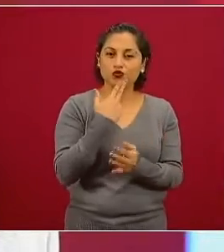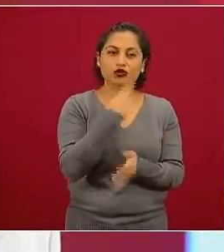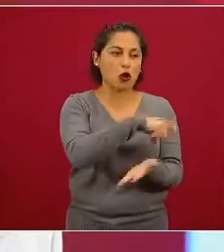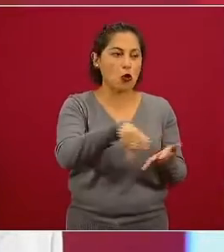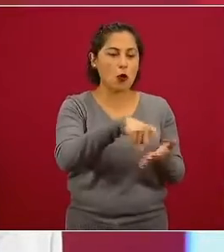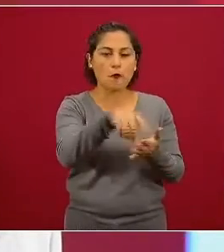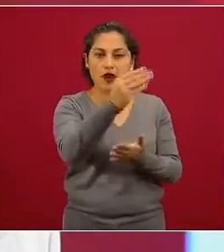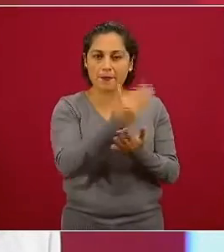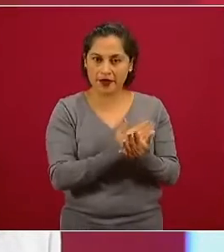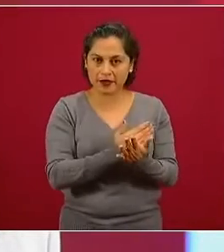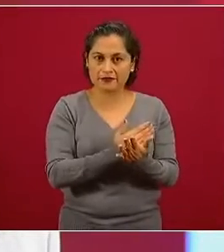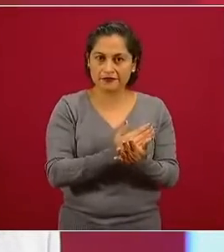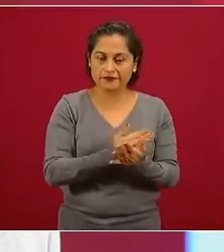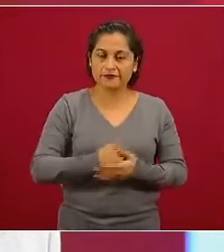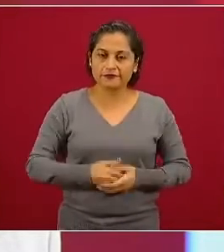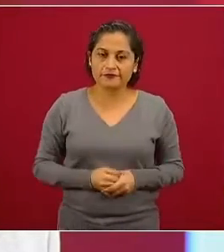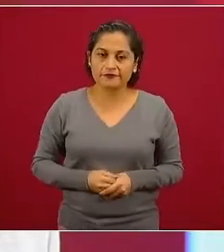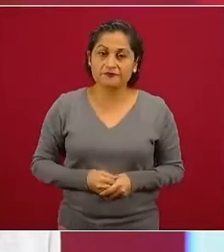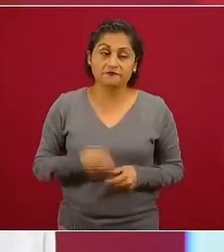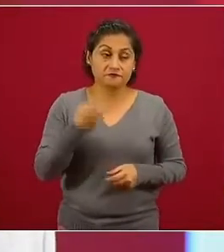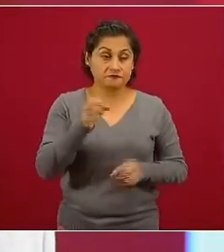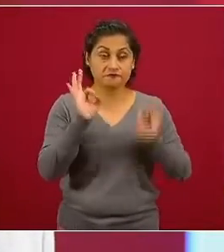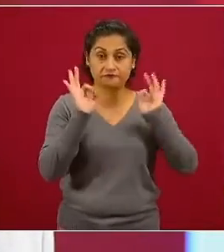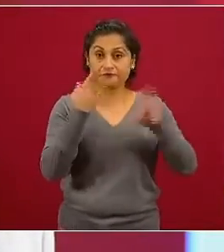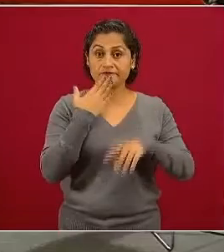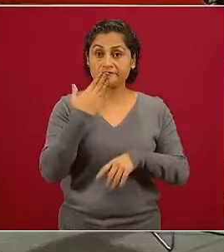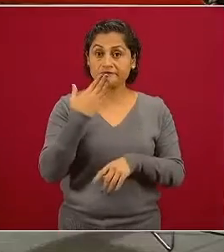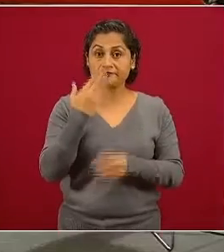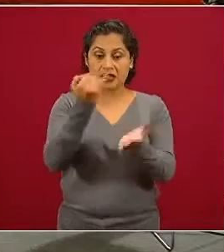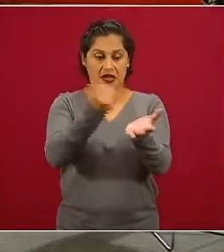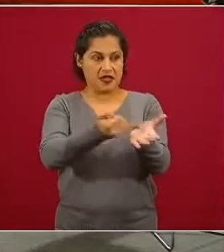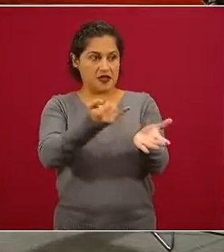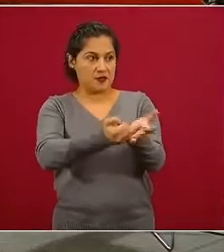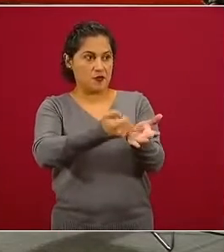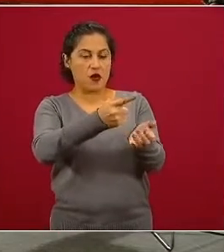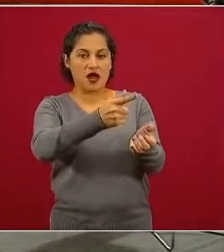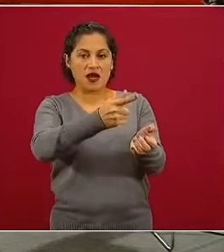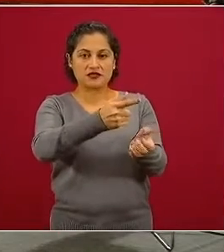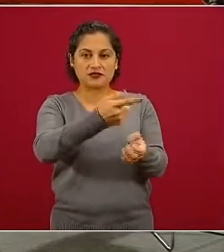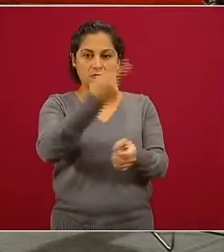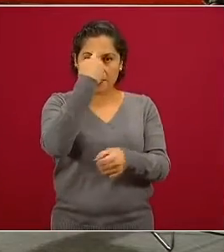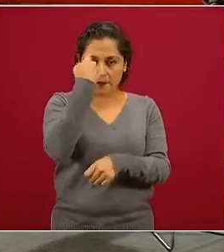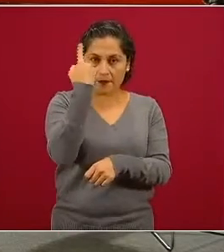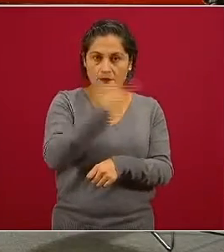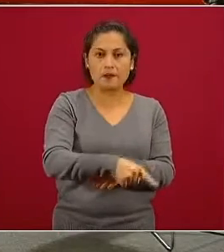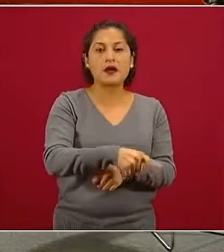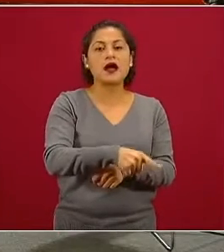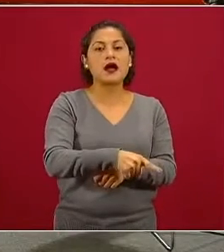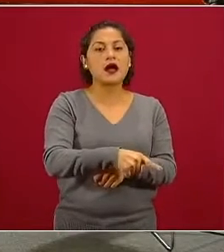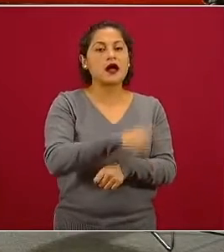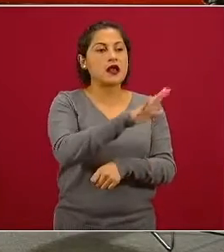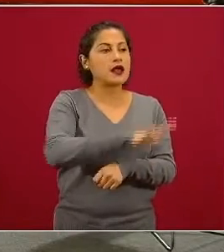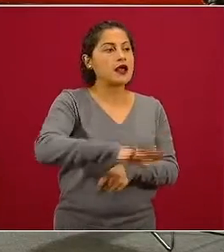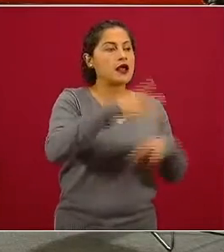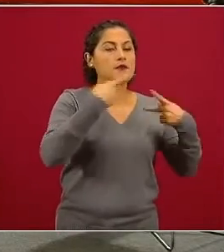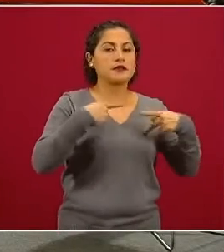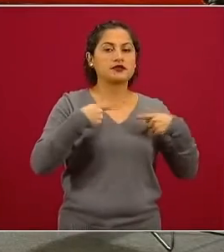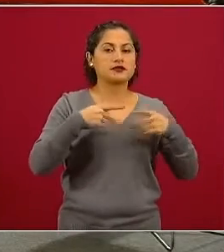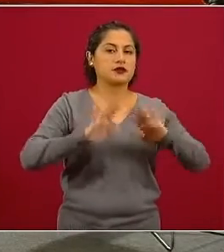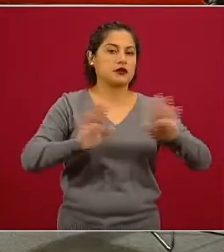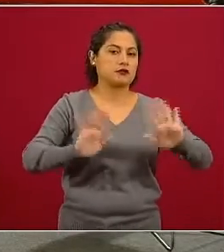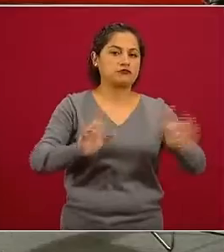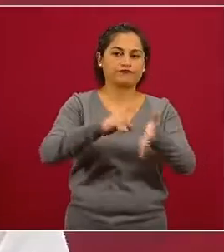bebidas azucaradas, concretamente en 2014. Este impuesto ha tenido un enorme éxito, ha sido ejemplo mundial,